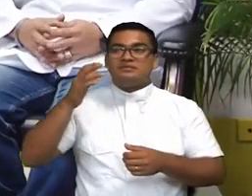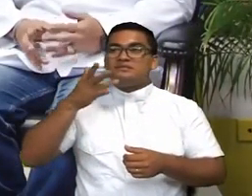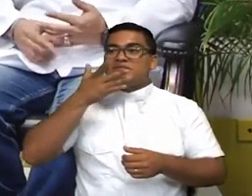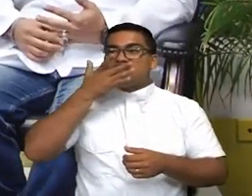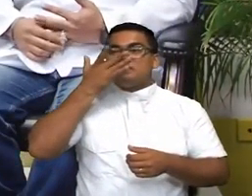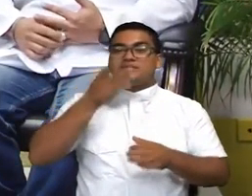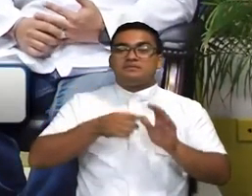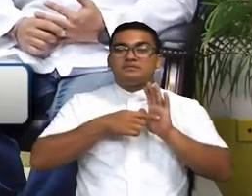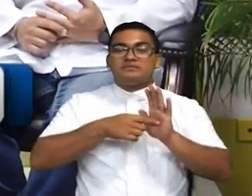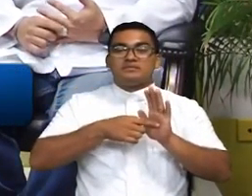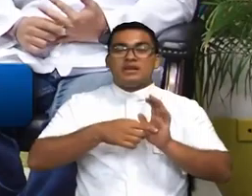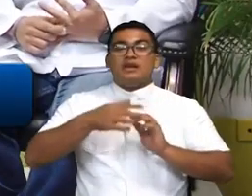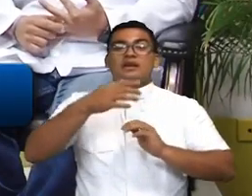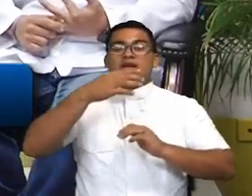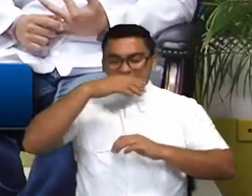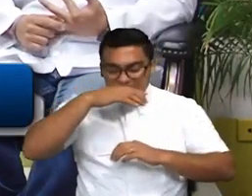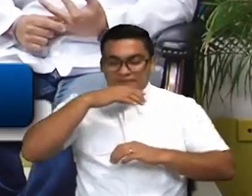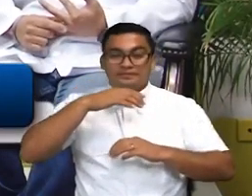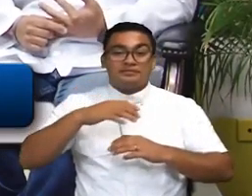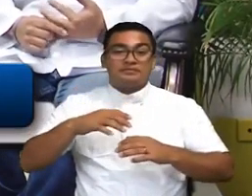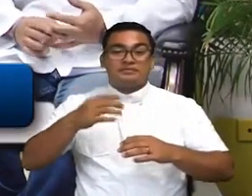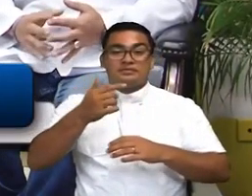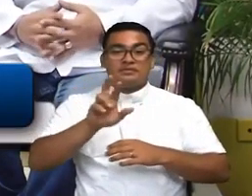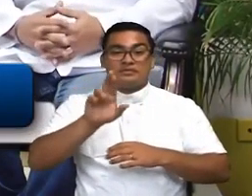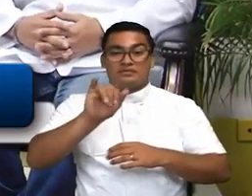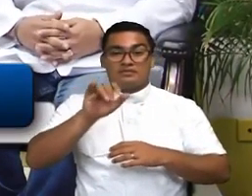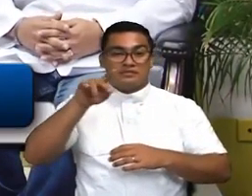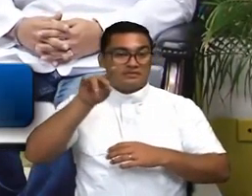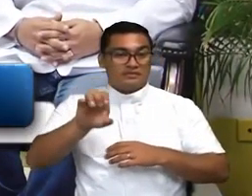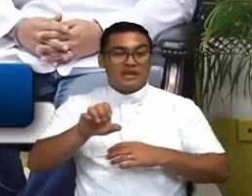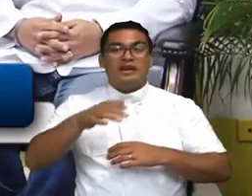la más común es la gripe. Es la gripe que